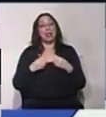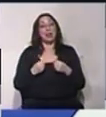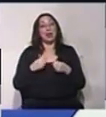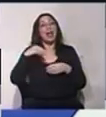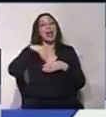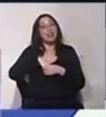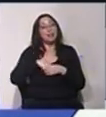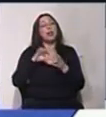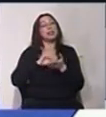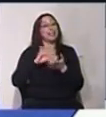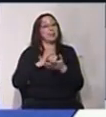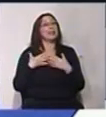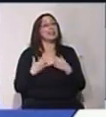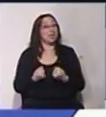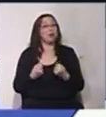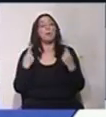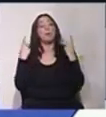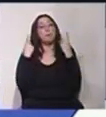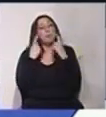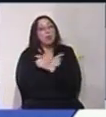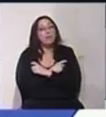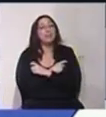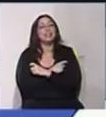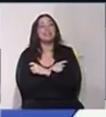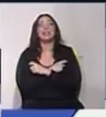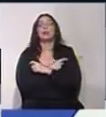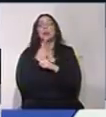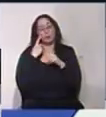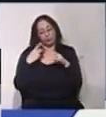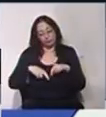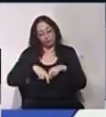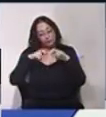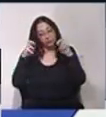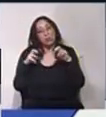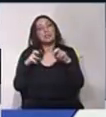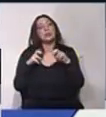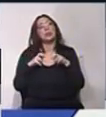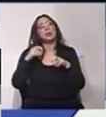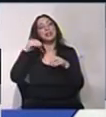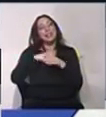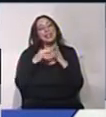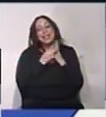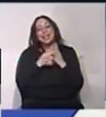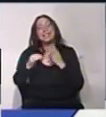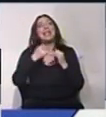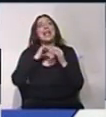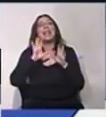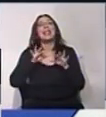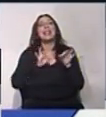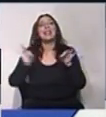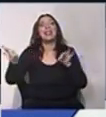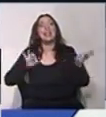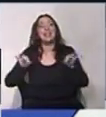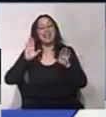sistema también. Claro. O sea, es muy difícil. Una investigación, una de las cuestiones, dentro de las líneas estratégicas que tiene ACE, además